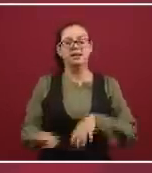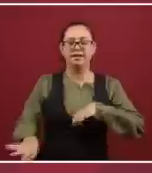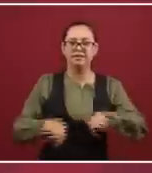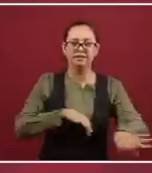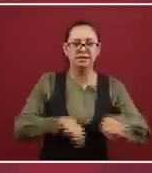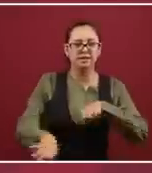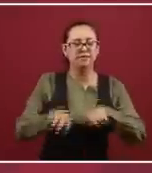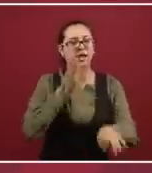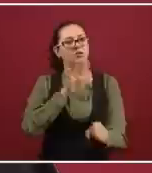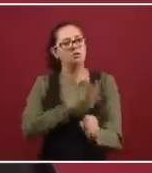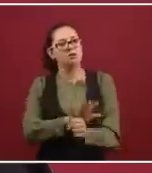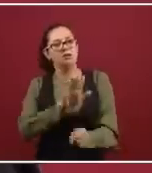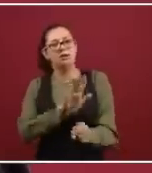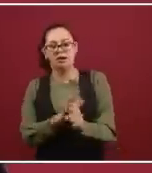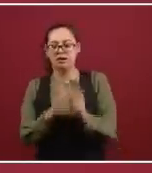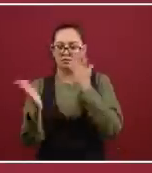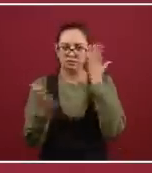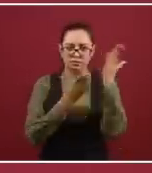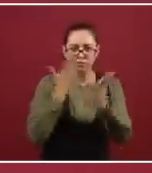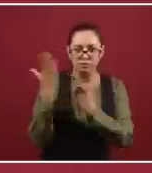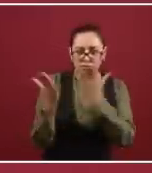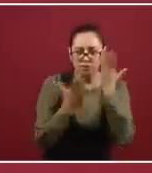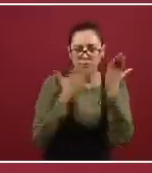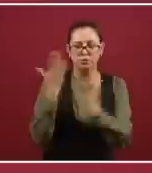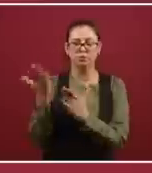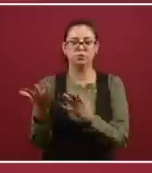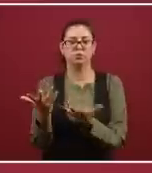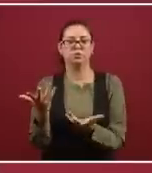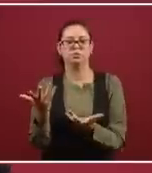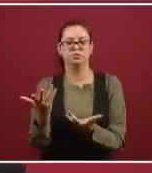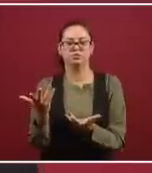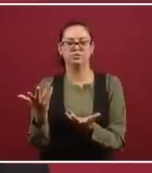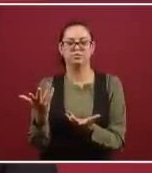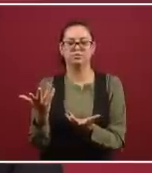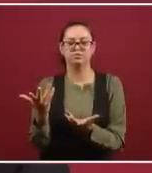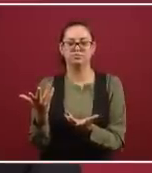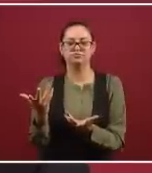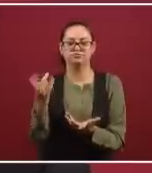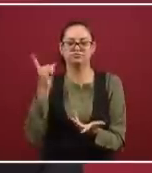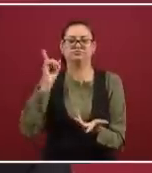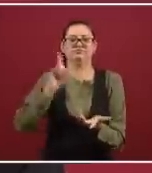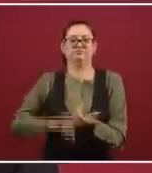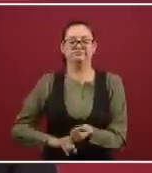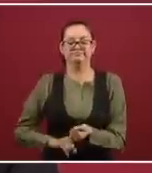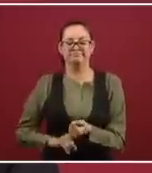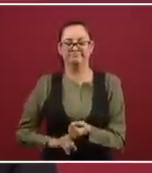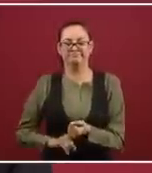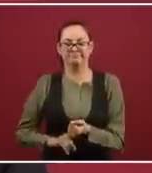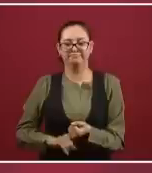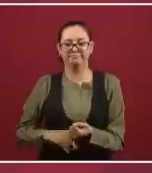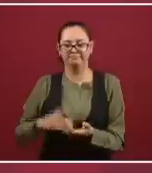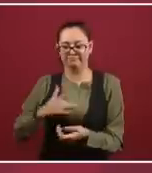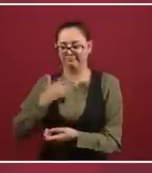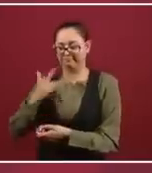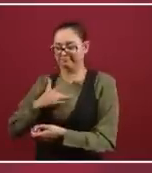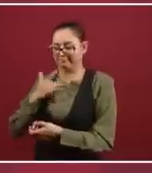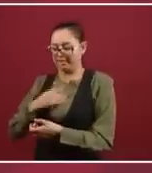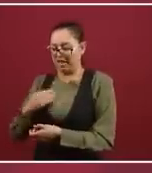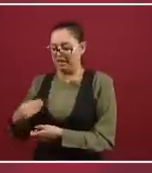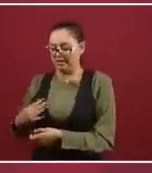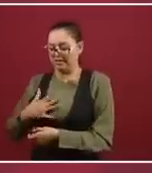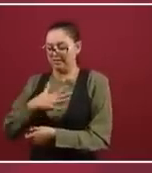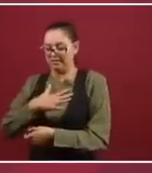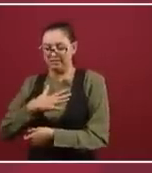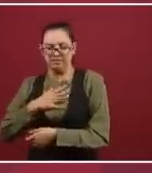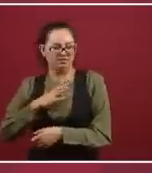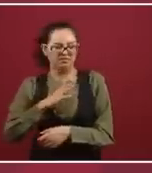estudio, tiene que ver con el bienestar material, y esto